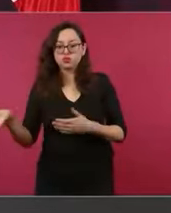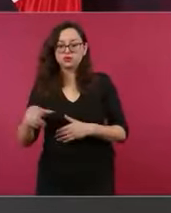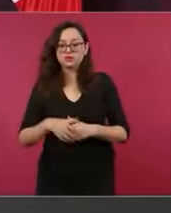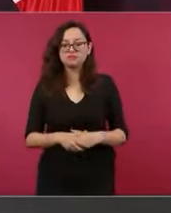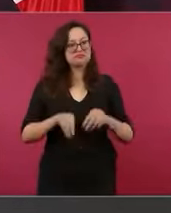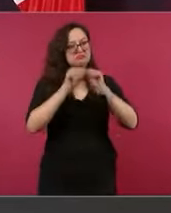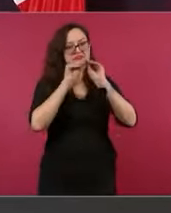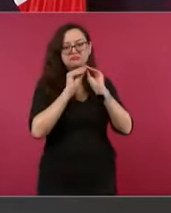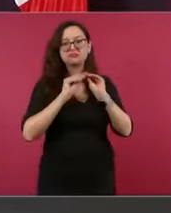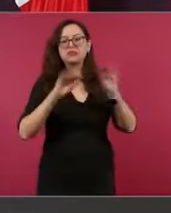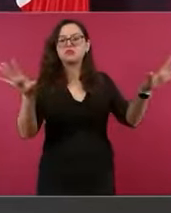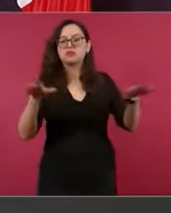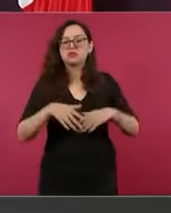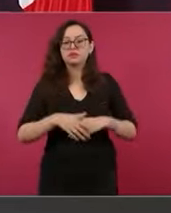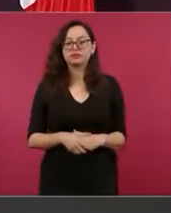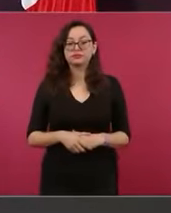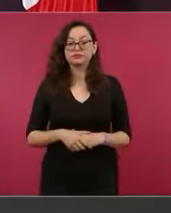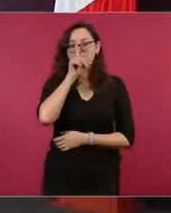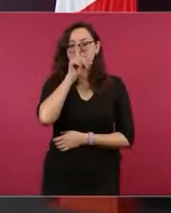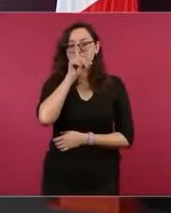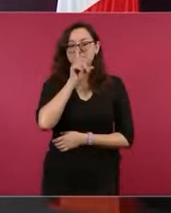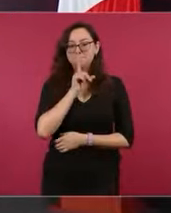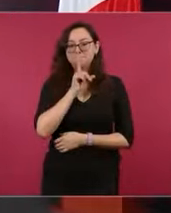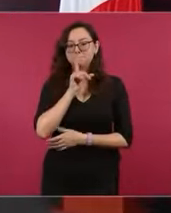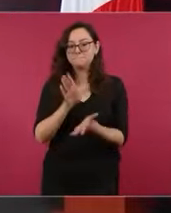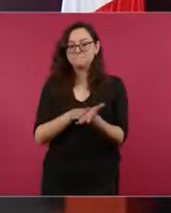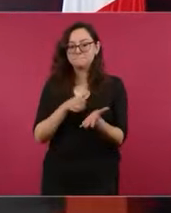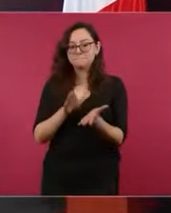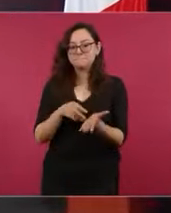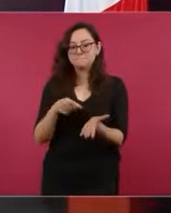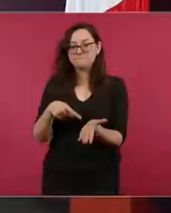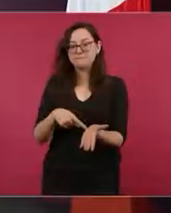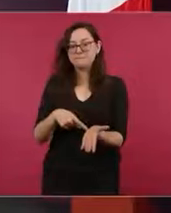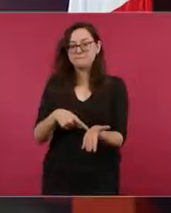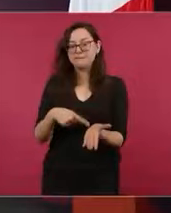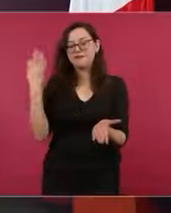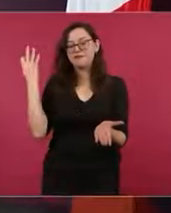resulta que no era cierto, que a lo mejor el hombre era